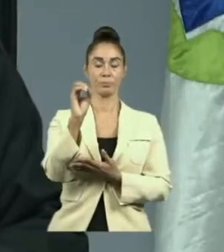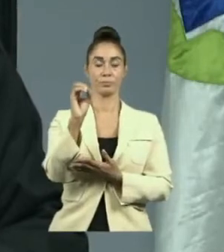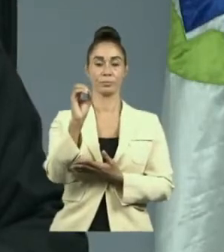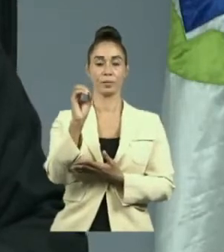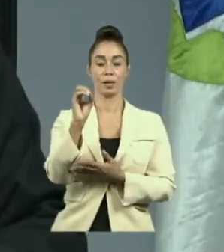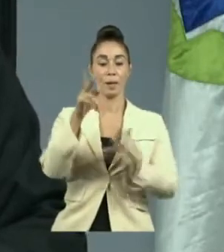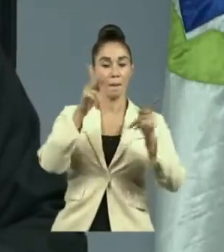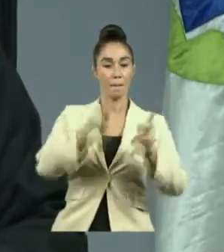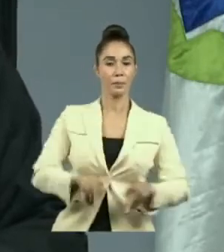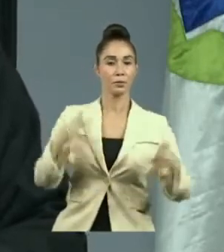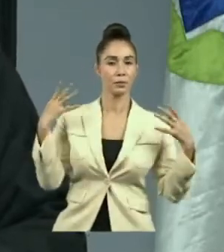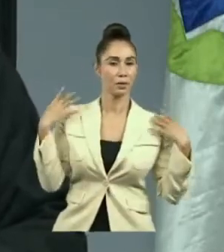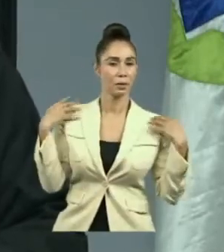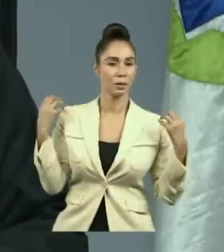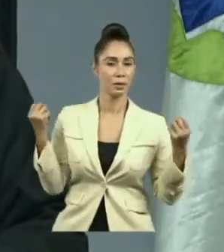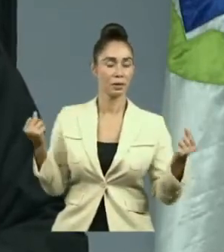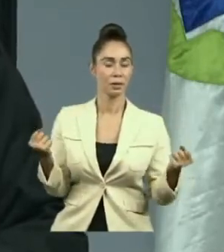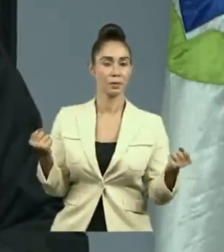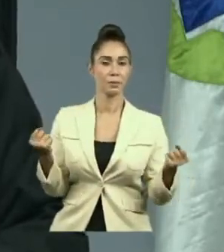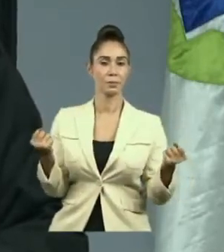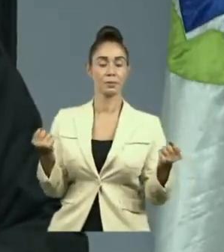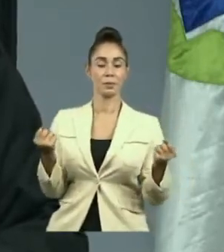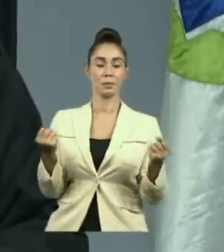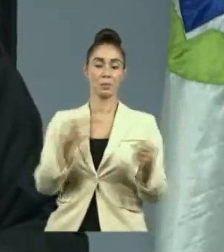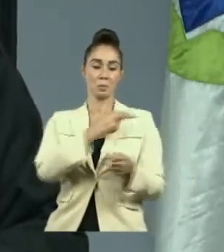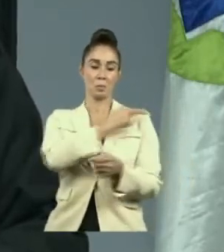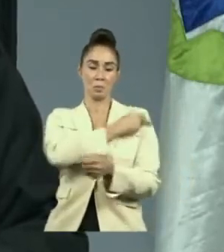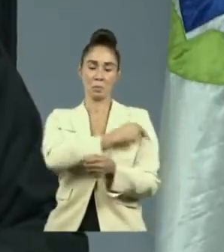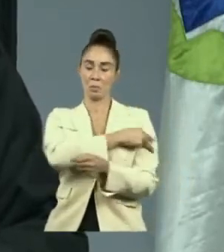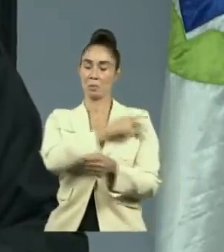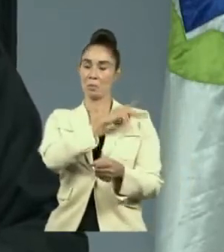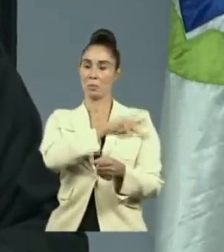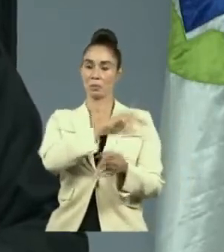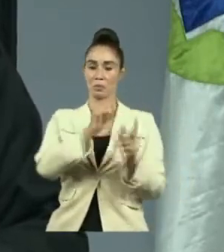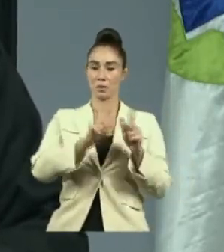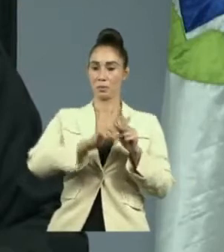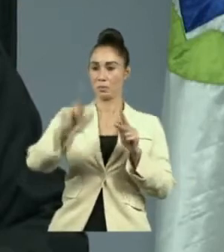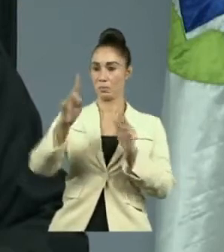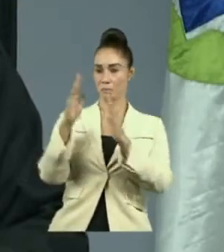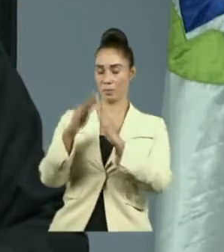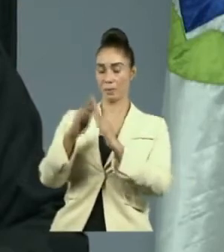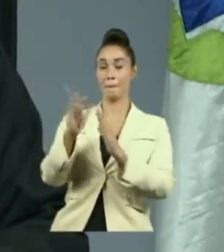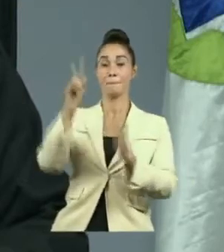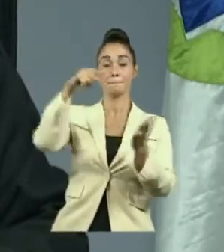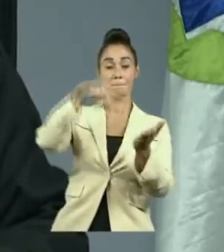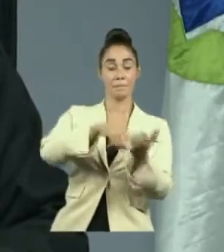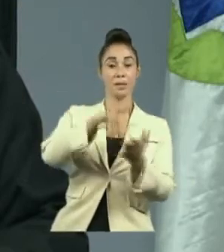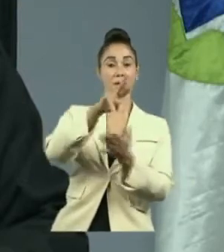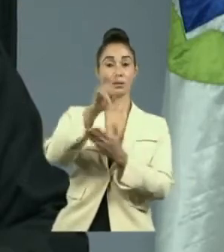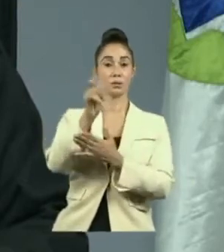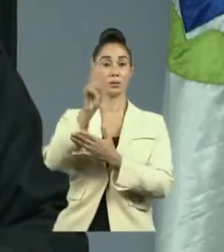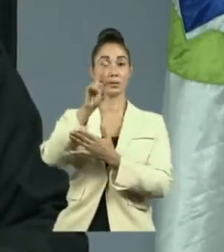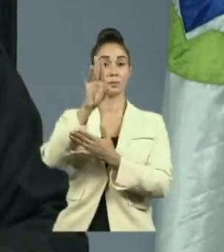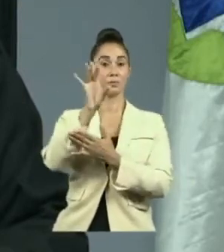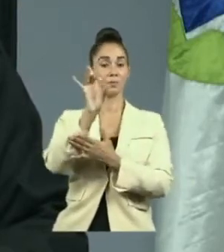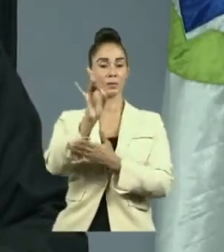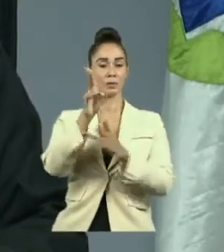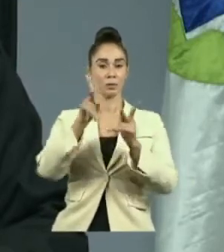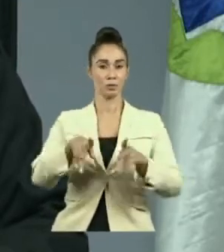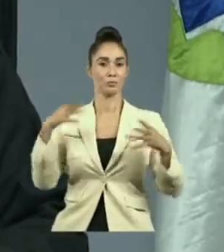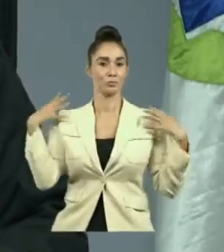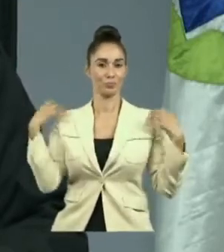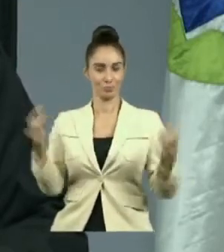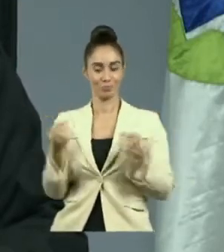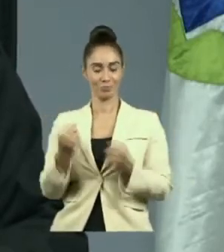de recuperados que han salido de clínicas y hospitales 1.228 los